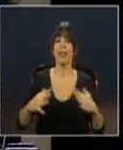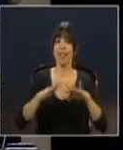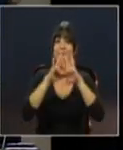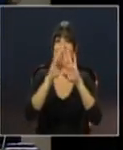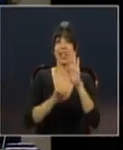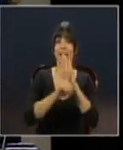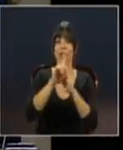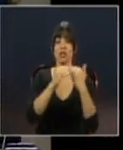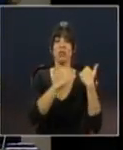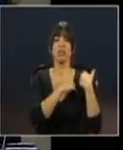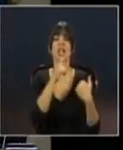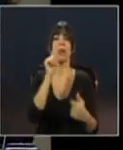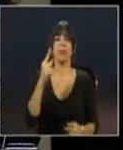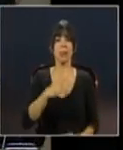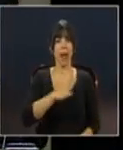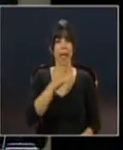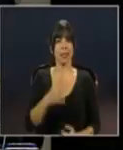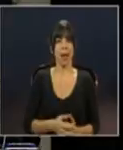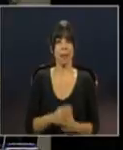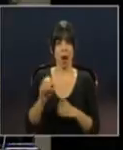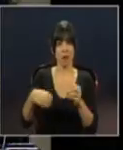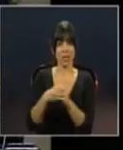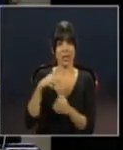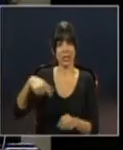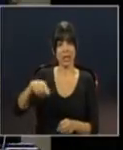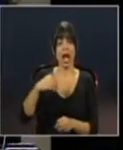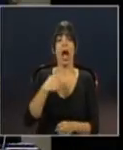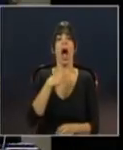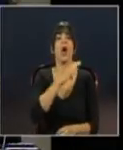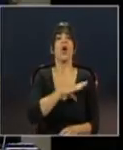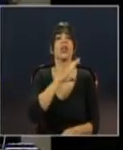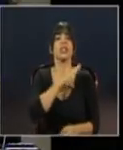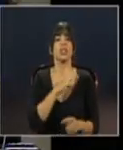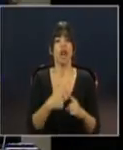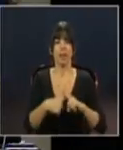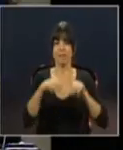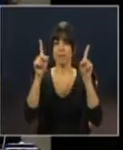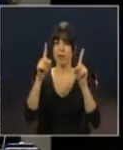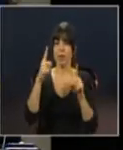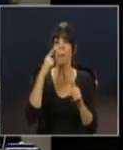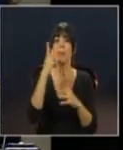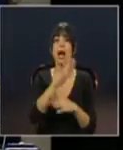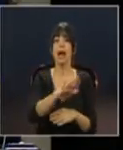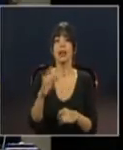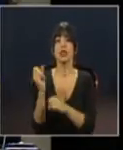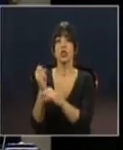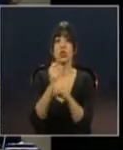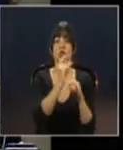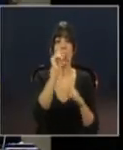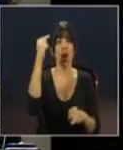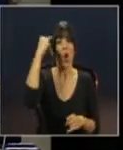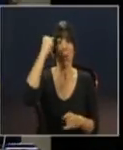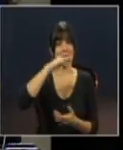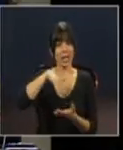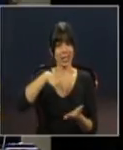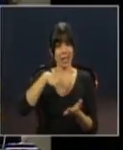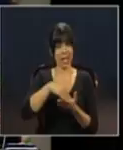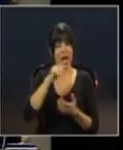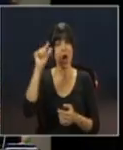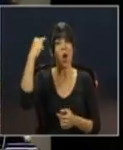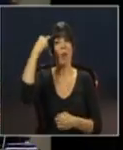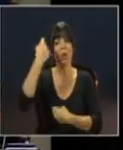cargo del despacho de la primera dama, existen condiciones extraordinarias para que las instituciones del gobierno central, los